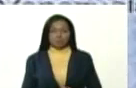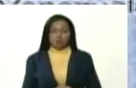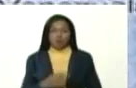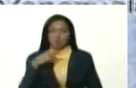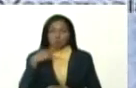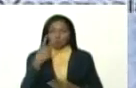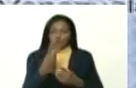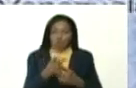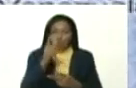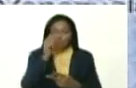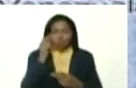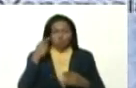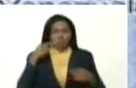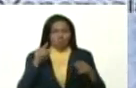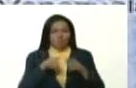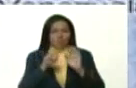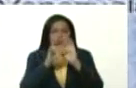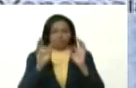las voceras,